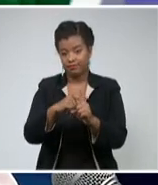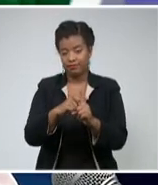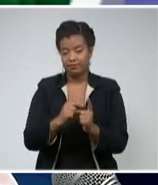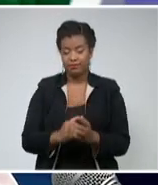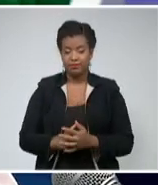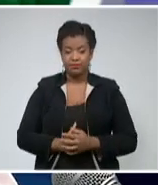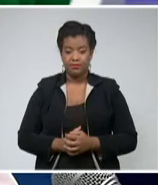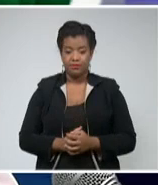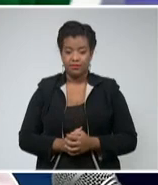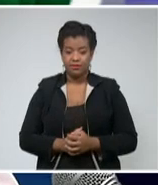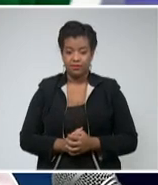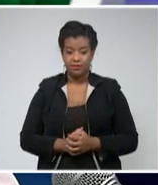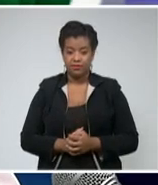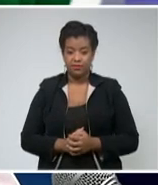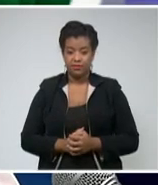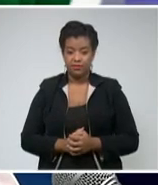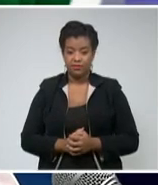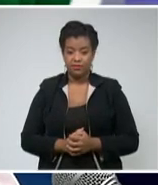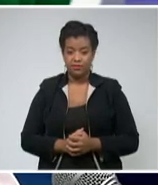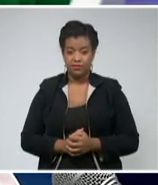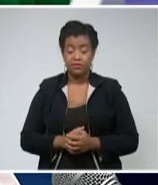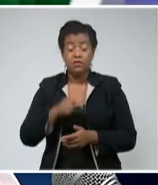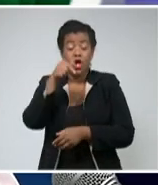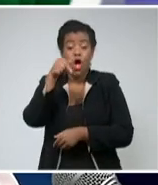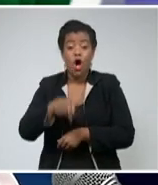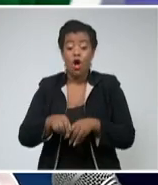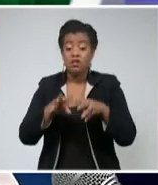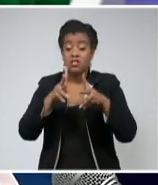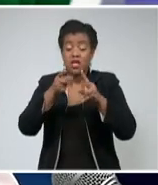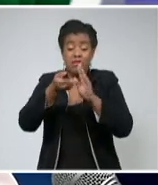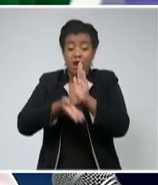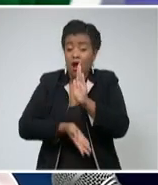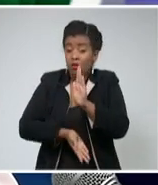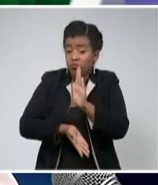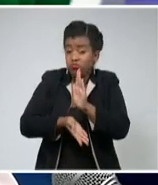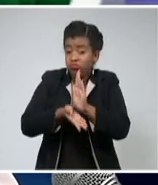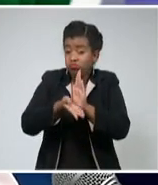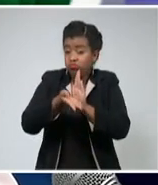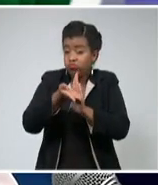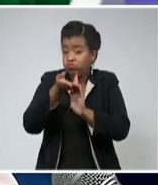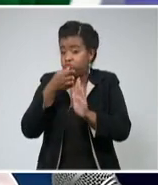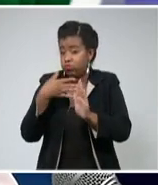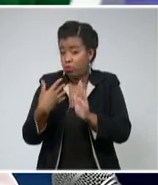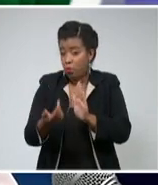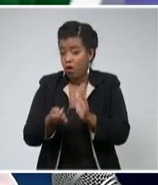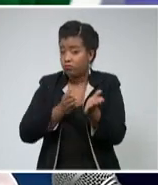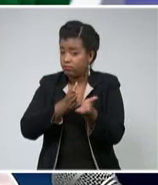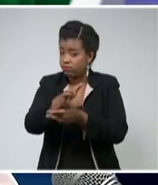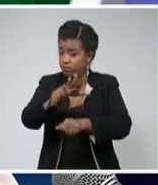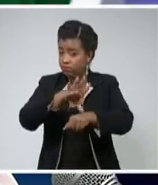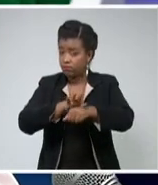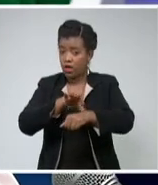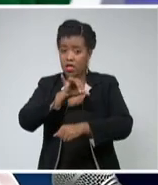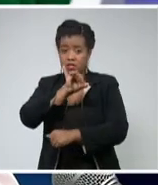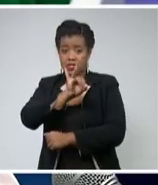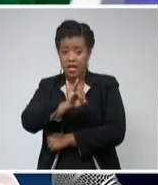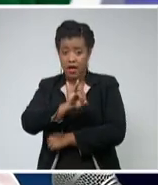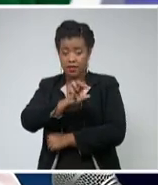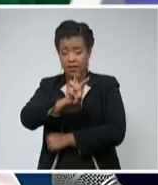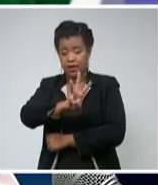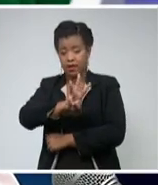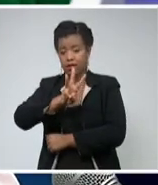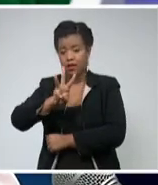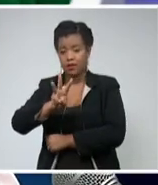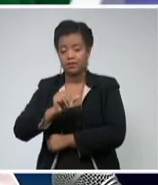con COVID-19 en Cuba. Hoy una cifra elevada todavía de activos, 733. En